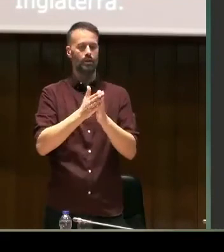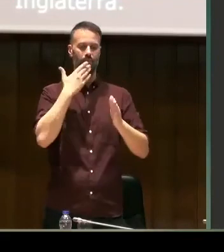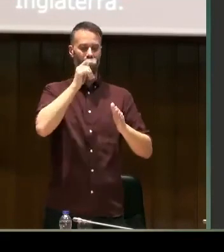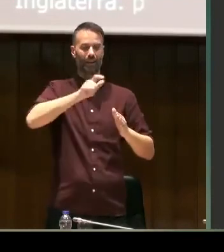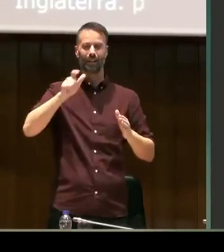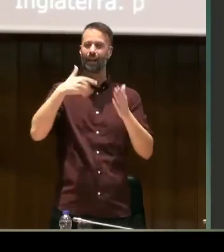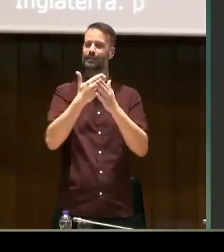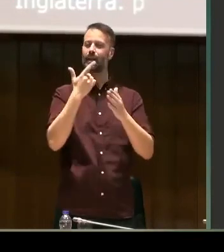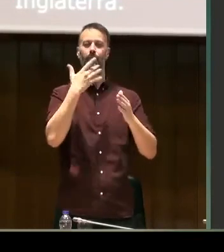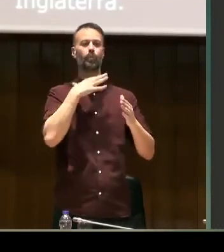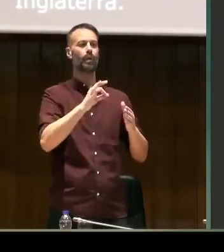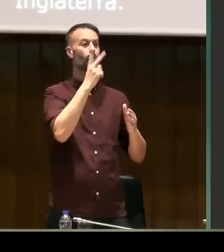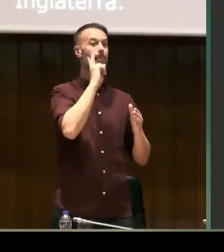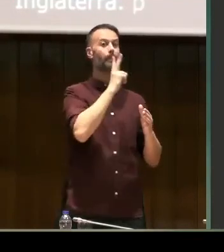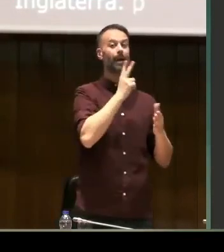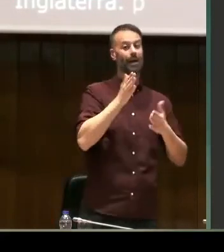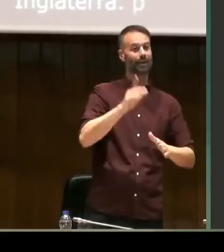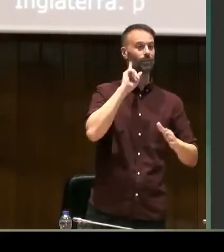comentar